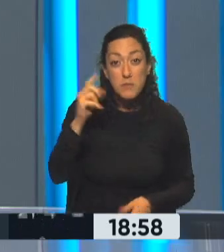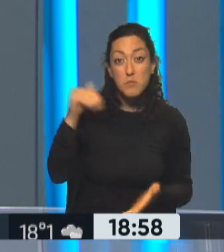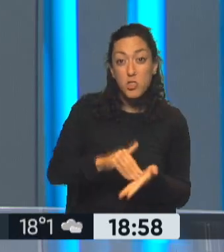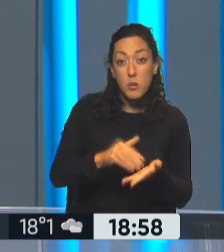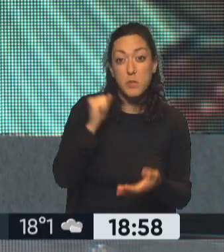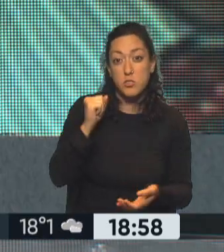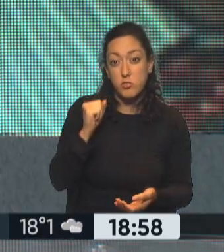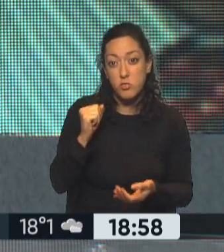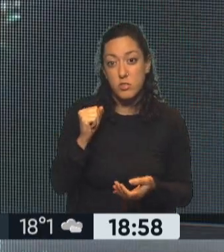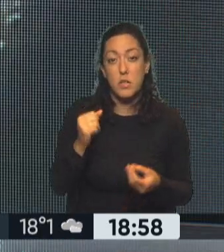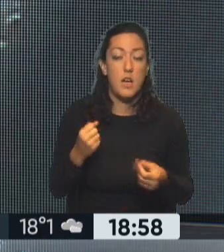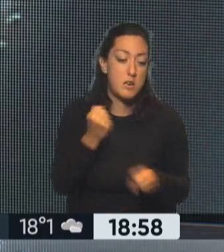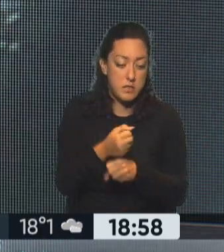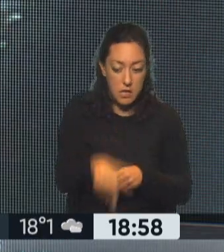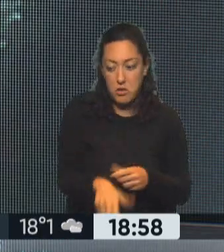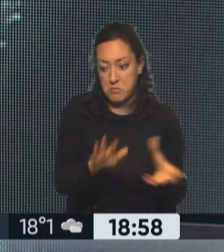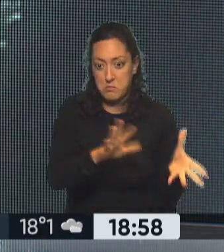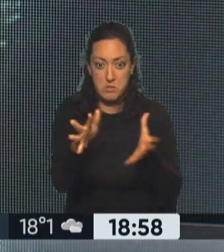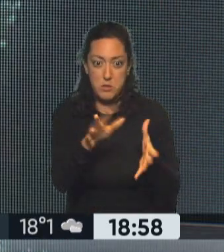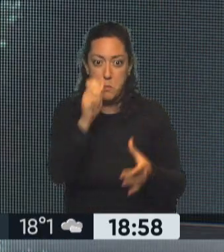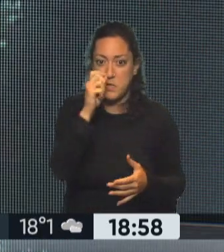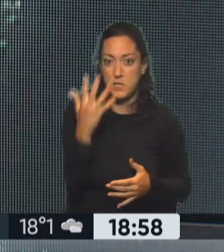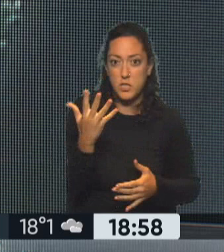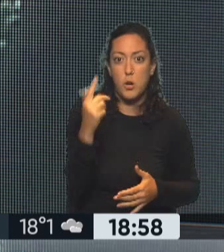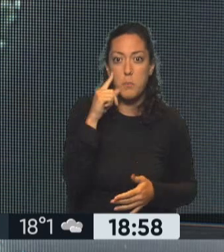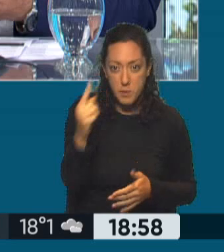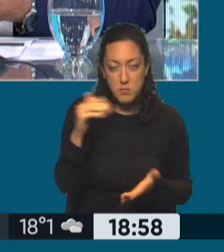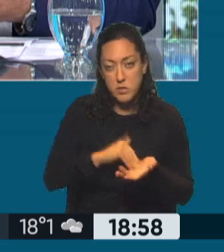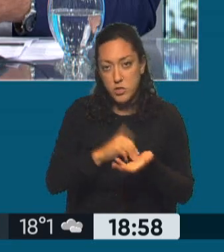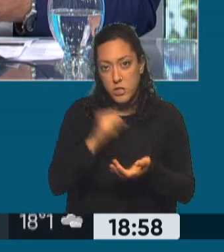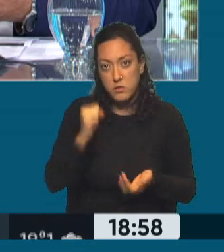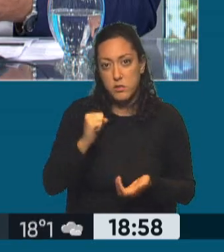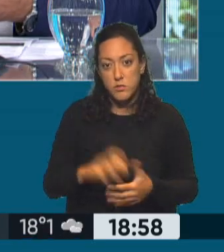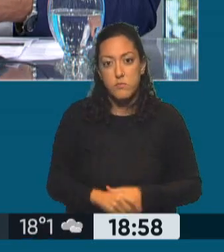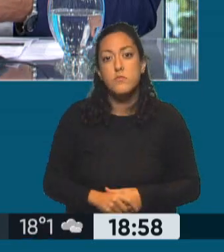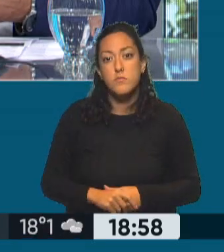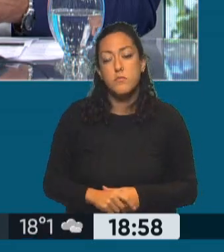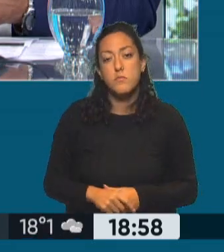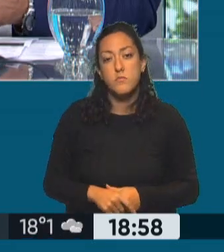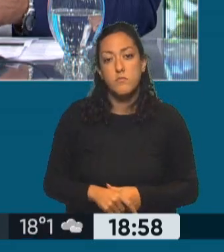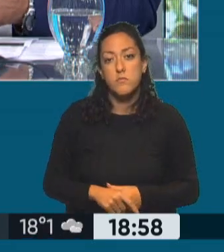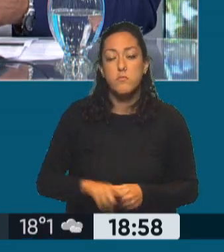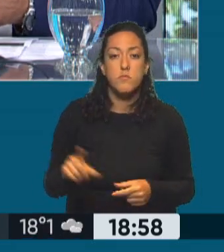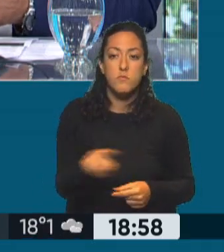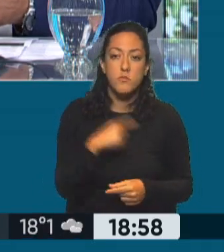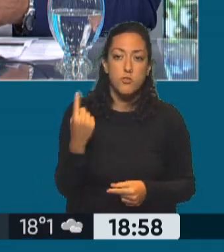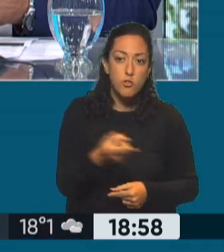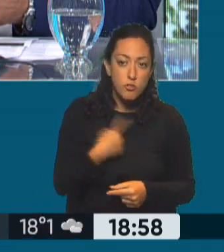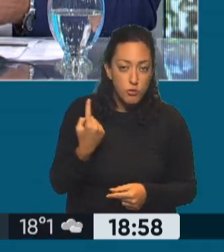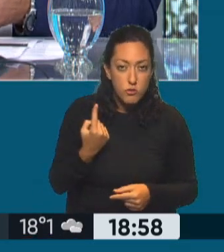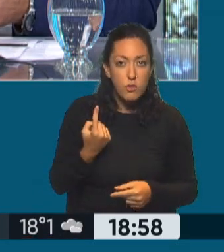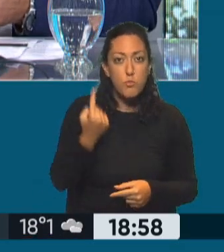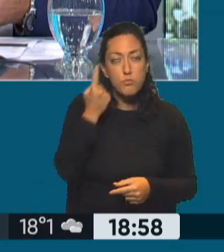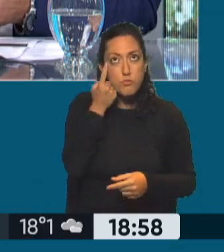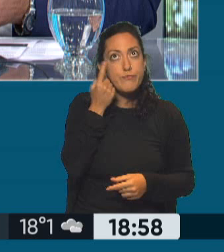pesos. A números de hoy serían aproximadamente 25.000 millones de pesos. ¿Qué es lo que nosotros